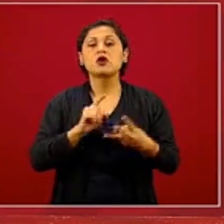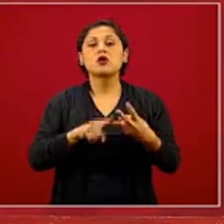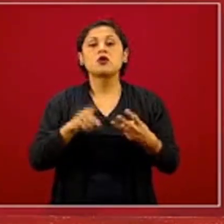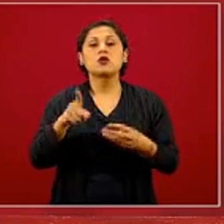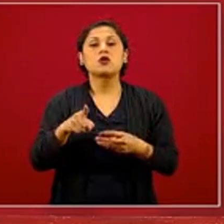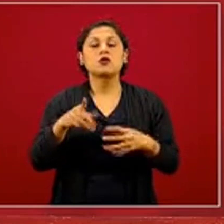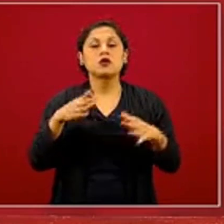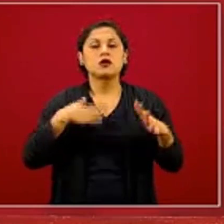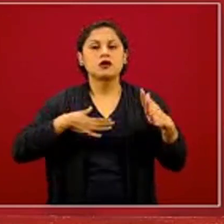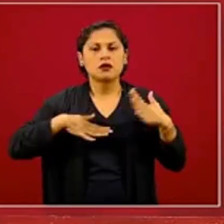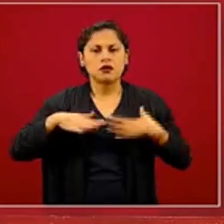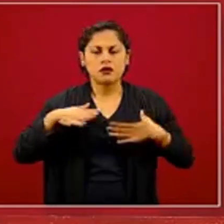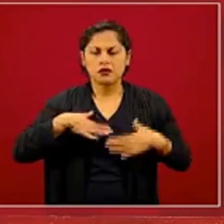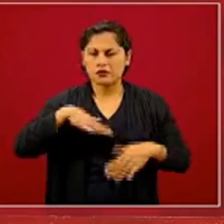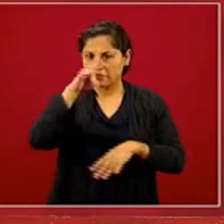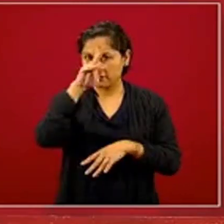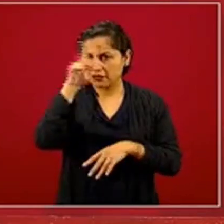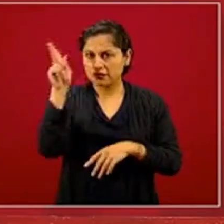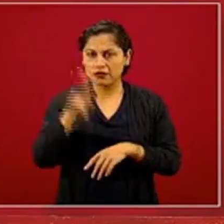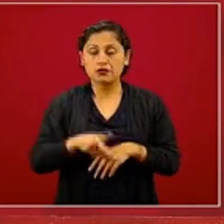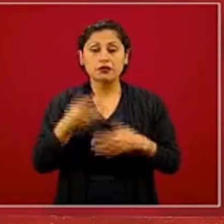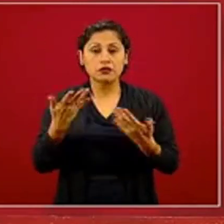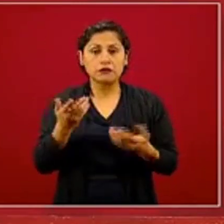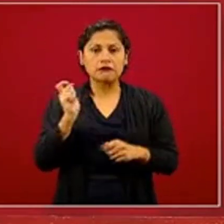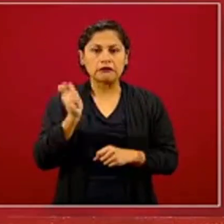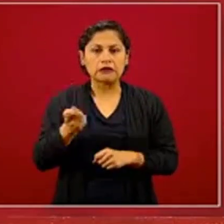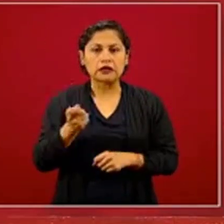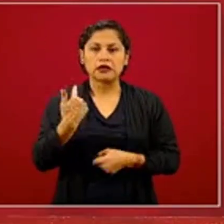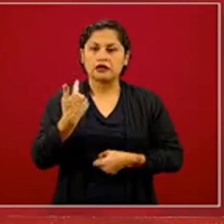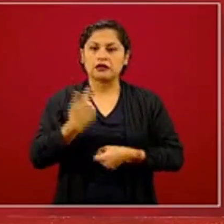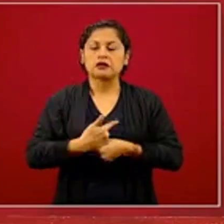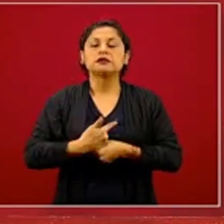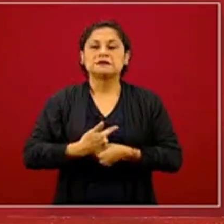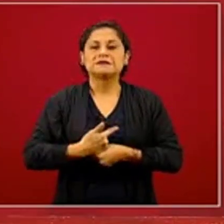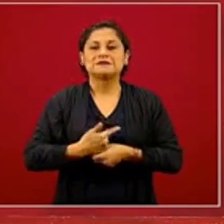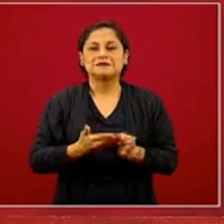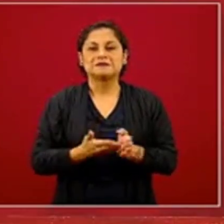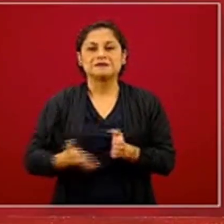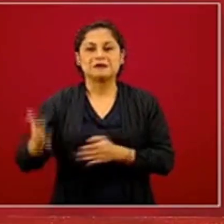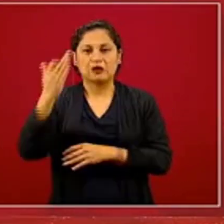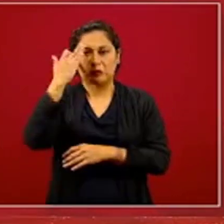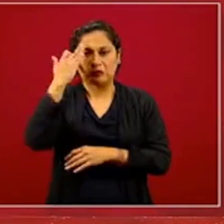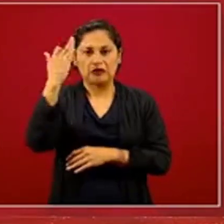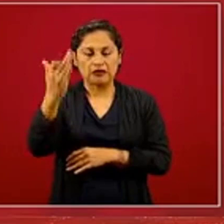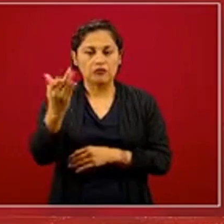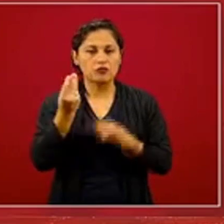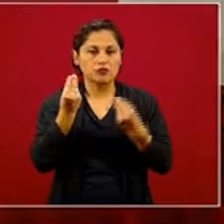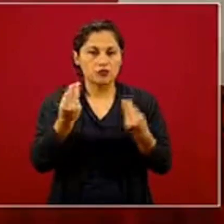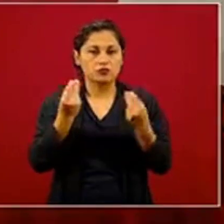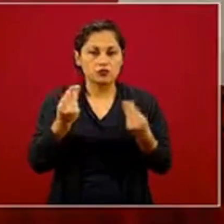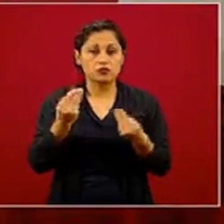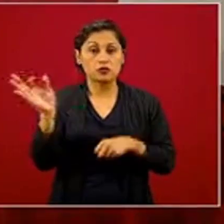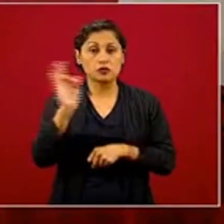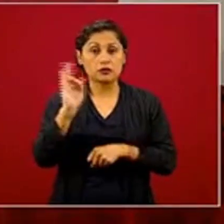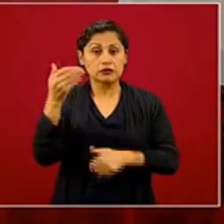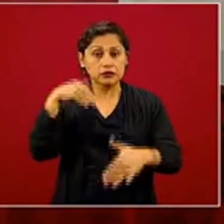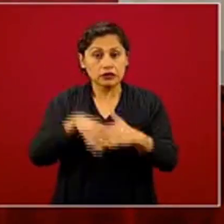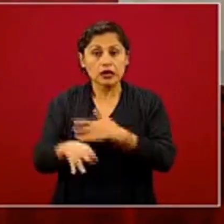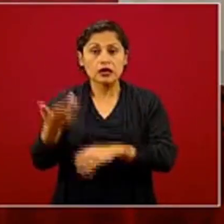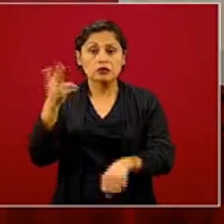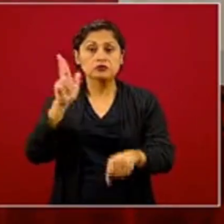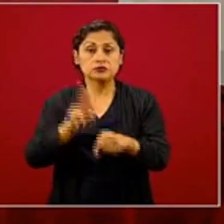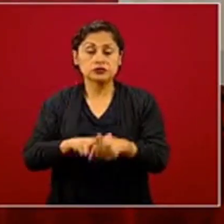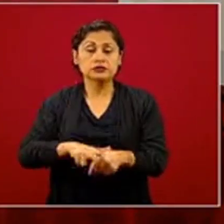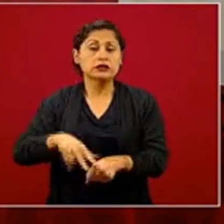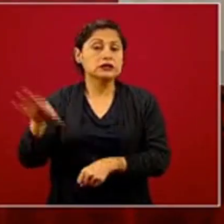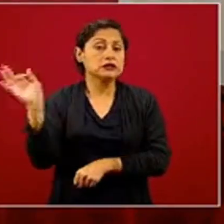esfuerzos mínimos. Esto quiere decir que se ha dejado pasar mucho tiempo y la persona al llegar al hospital podría estar en un estado tan